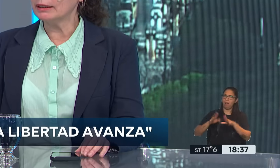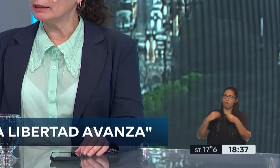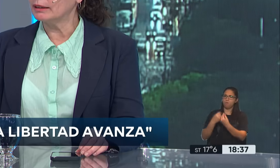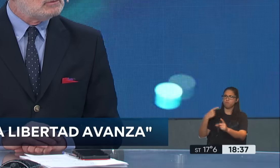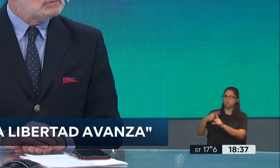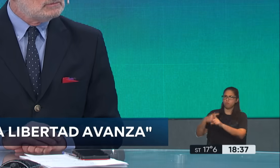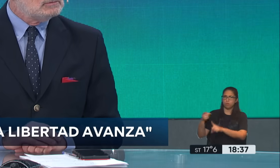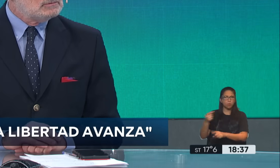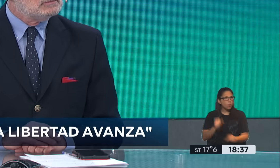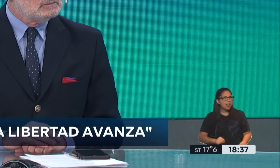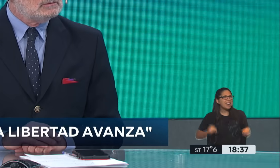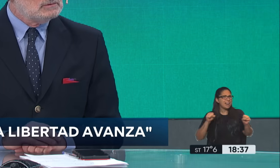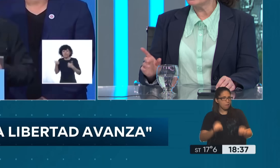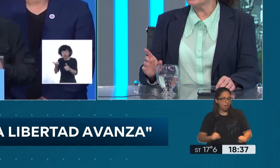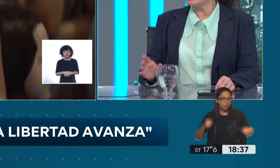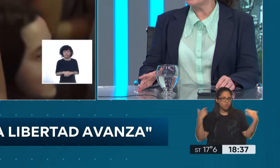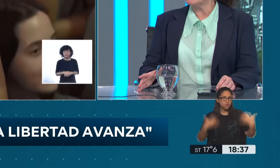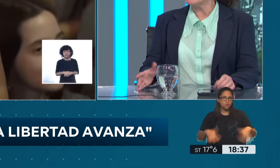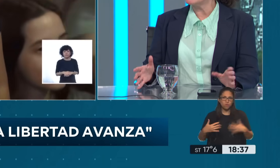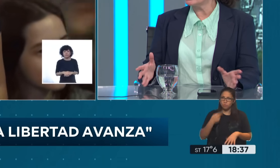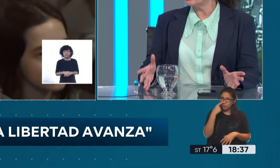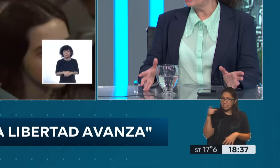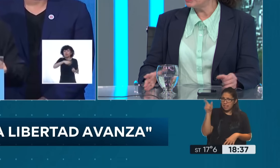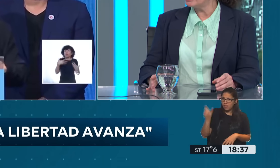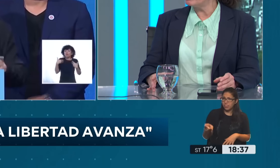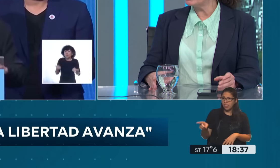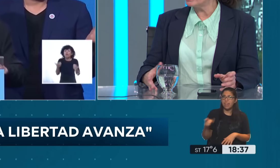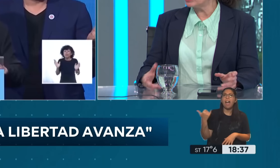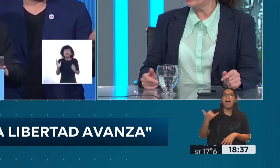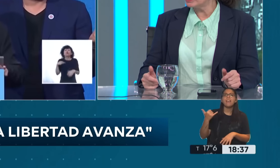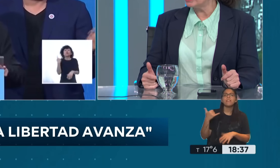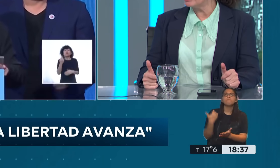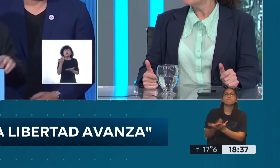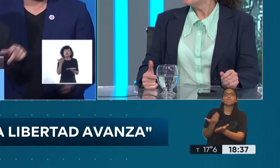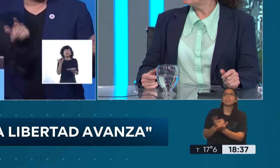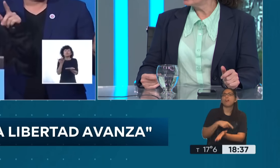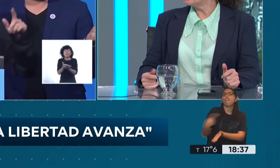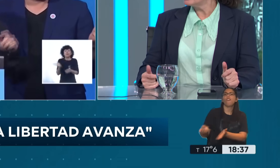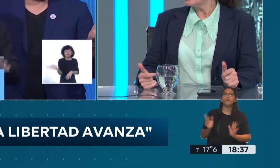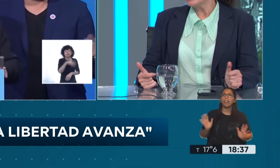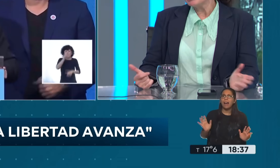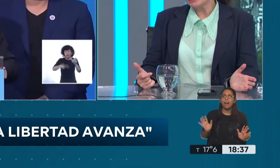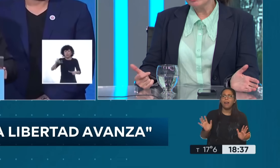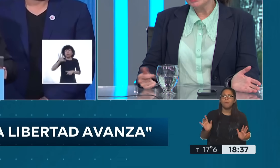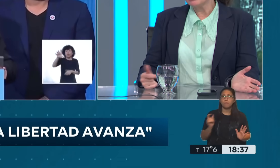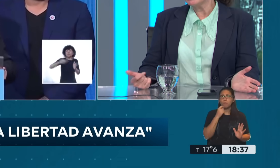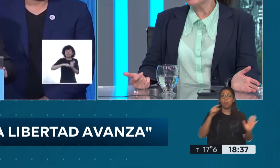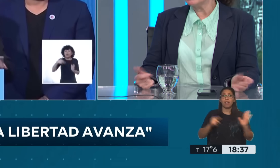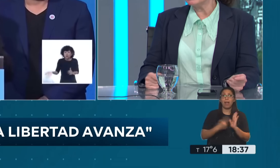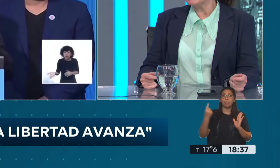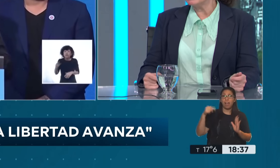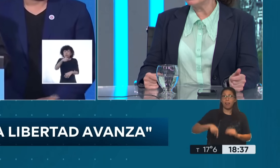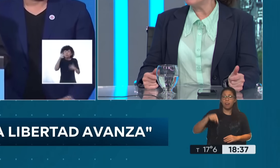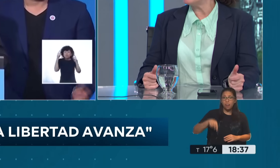Es un gran remador. fue muy interesante la idea de hay alternativa, la idea de presentar una alternativa, sí, porque en la capital federal,